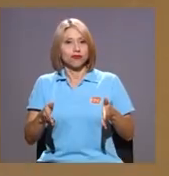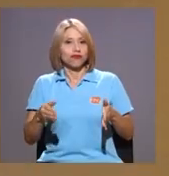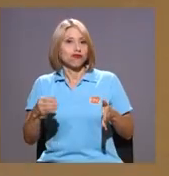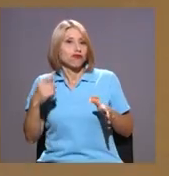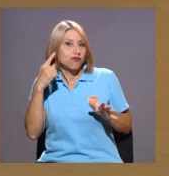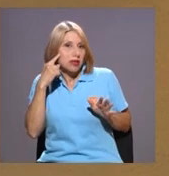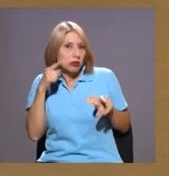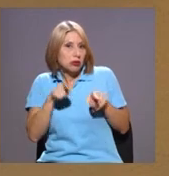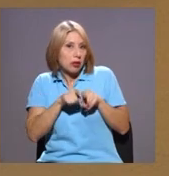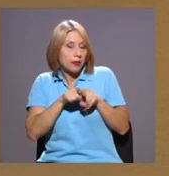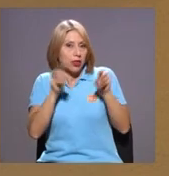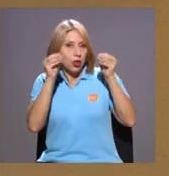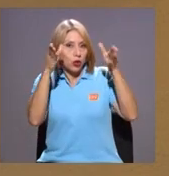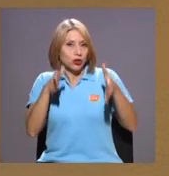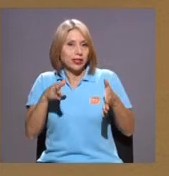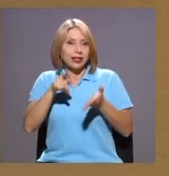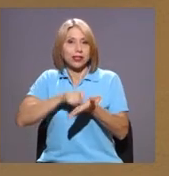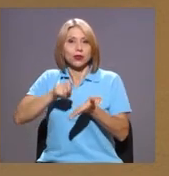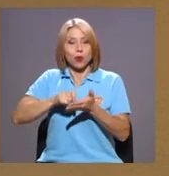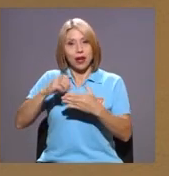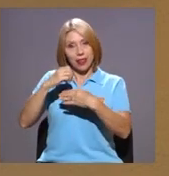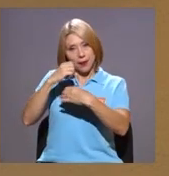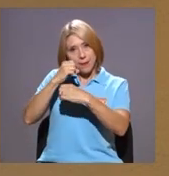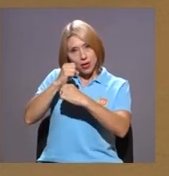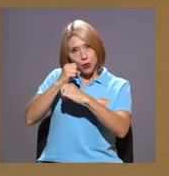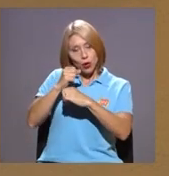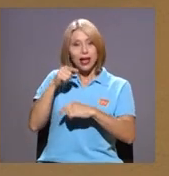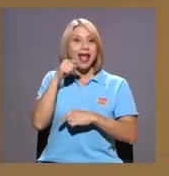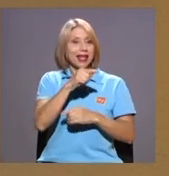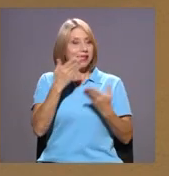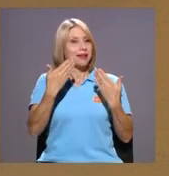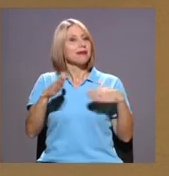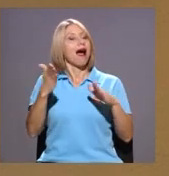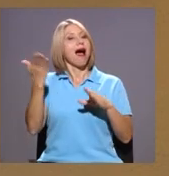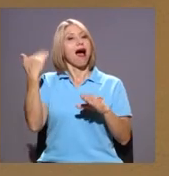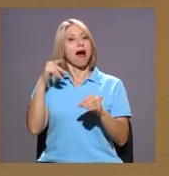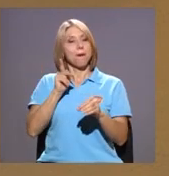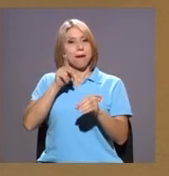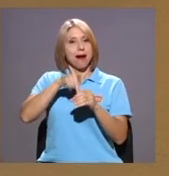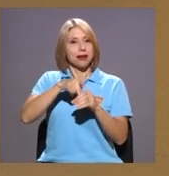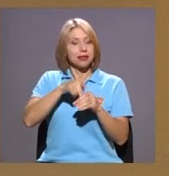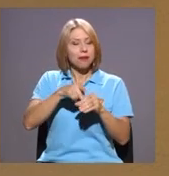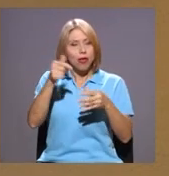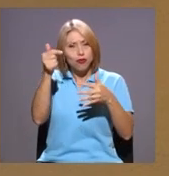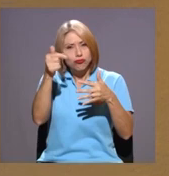docente de la Escuela de Microbiología y quien ha participado en una serie grande